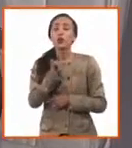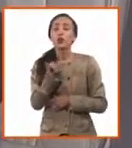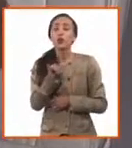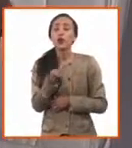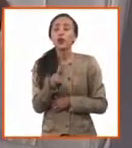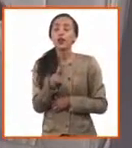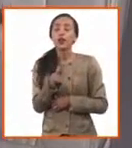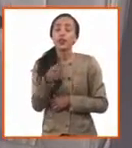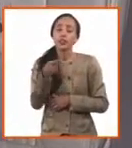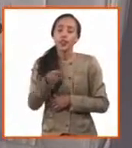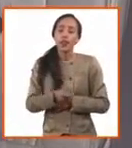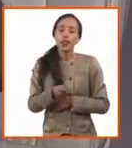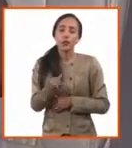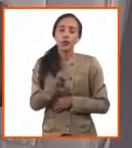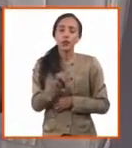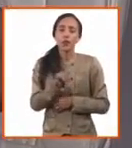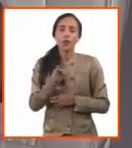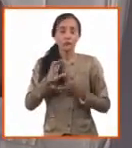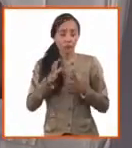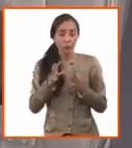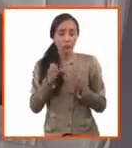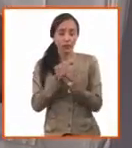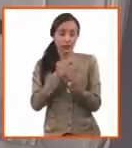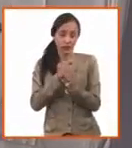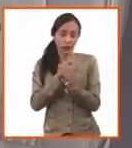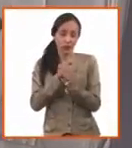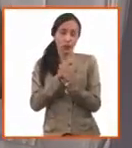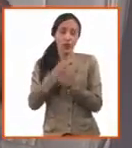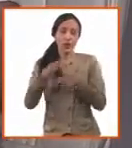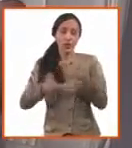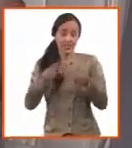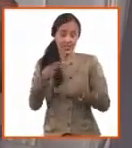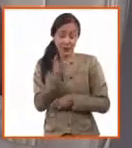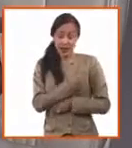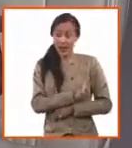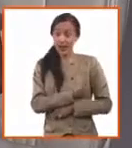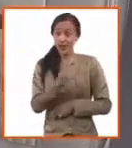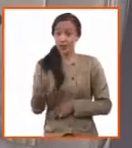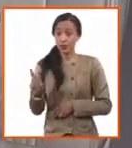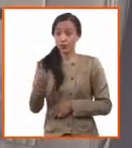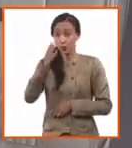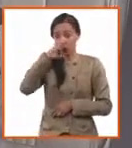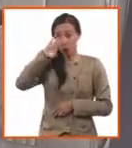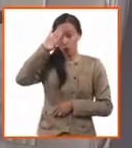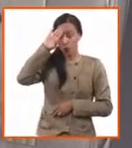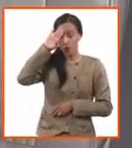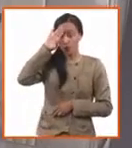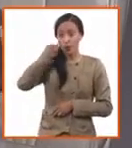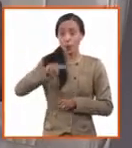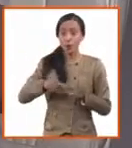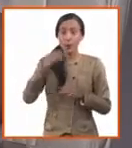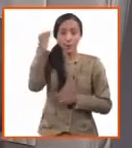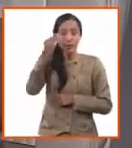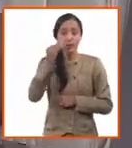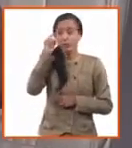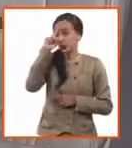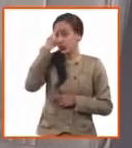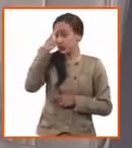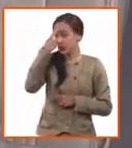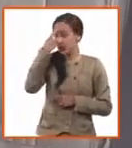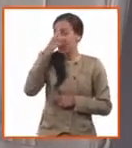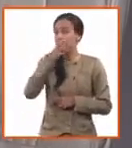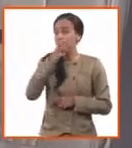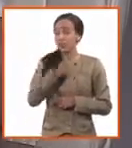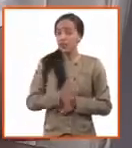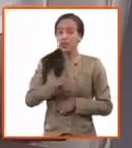práctica y unos mecanismos que se desarrollaron en la revolución a partir del pensamiento de fidel que buscaban